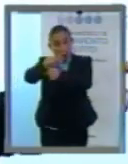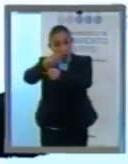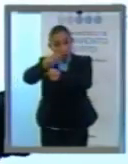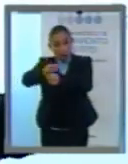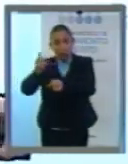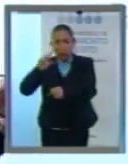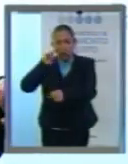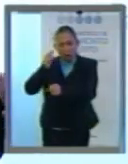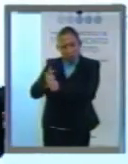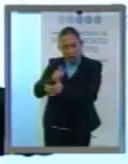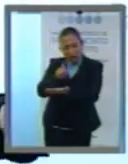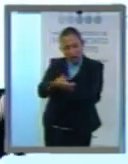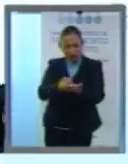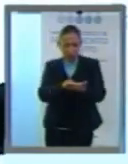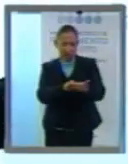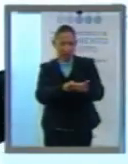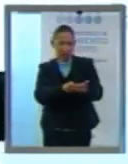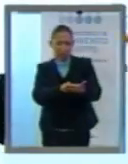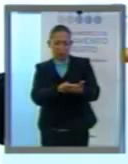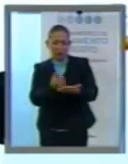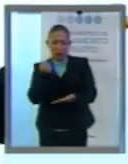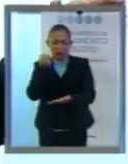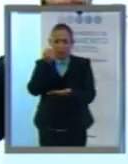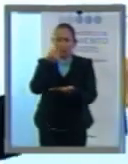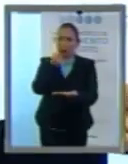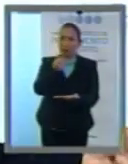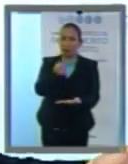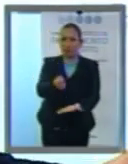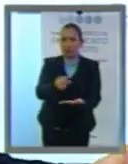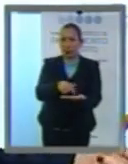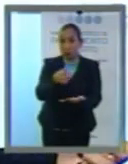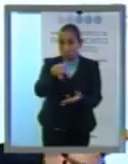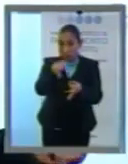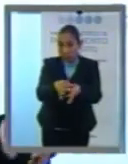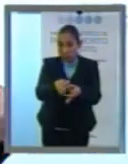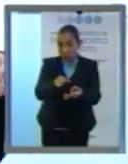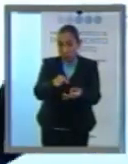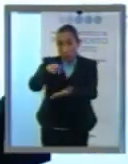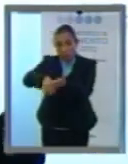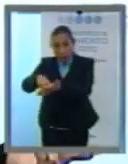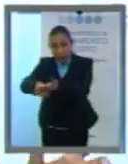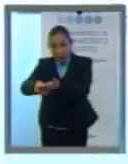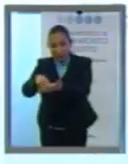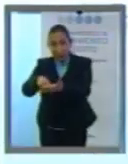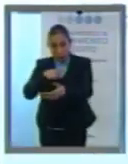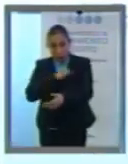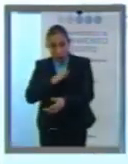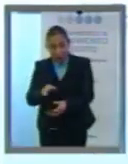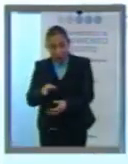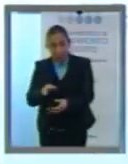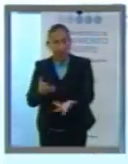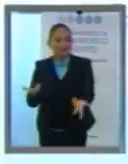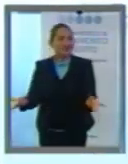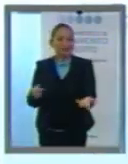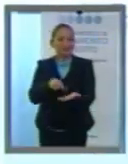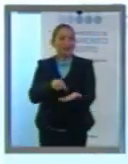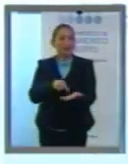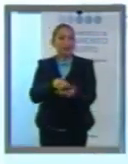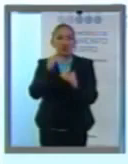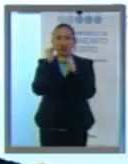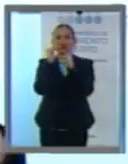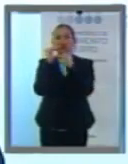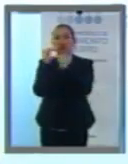nos demos cuenta de que la ley estaba basada en un presupuesto que no era el correcto. Y ahí es donde vamos a